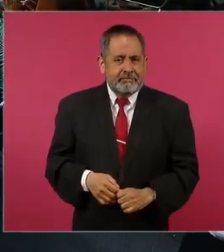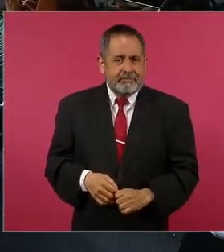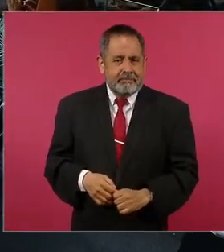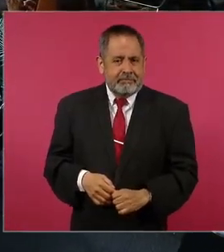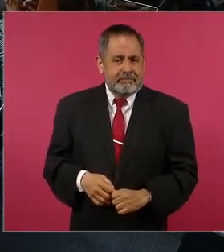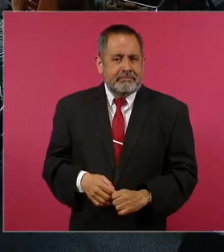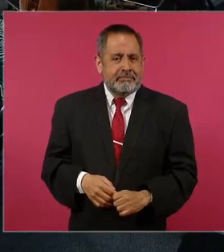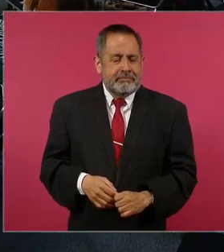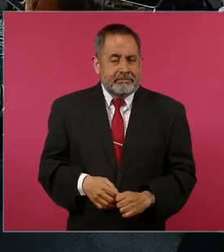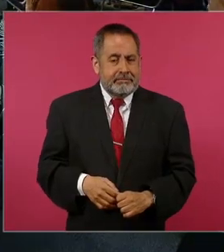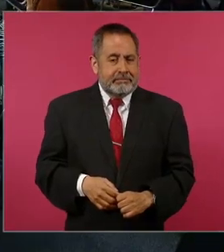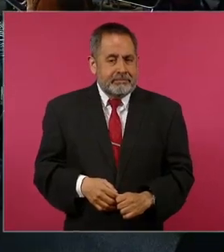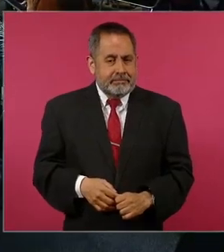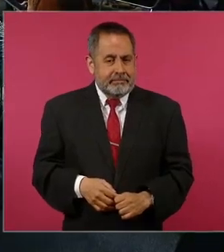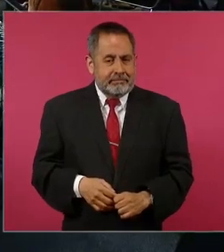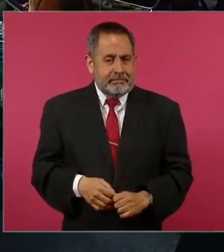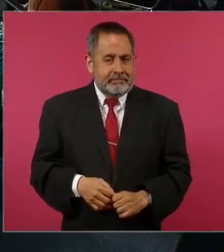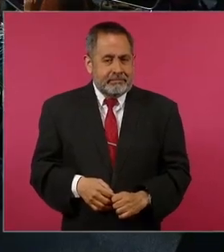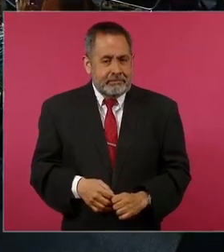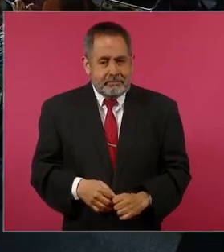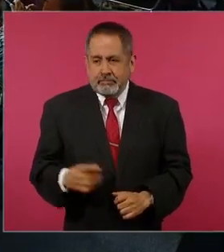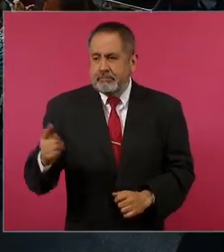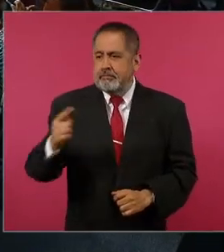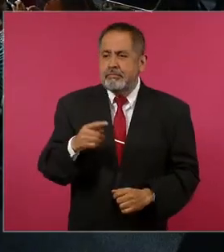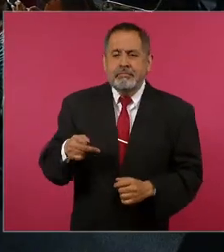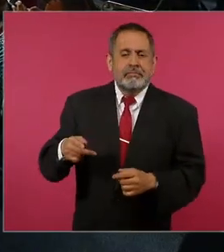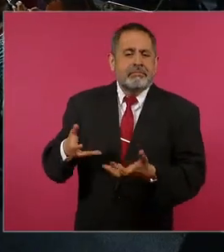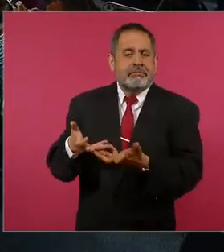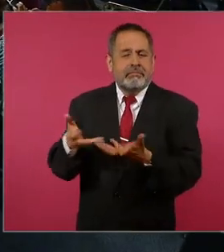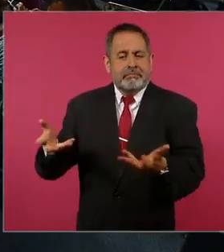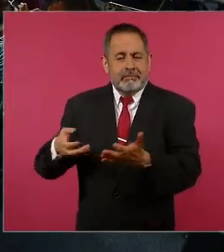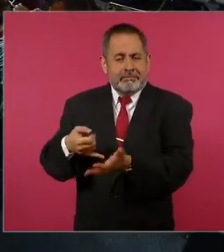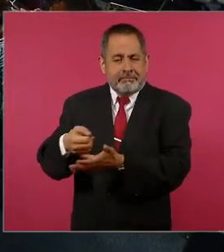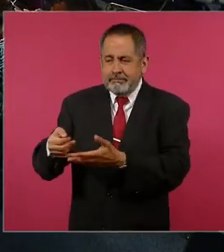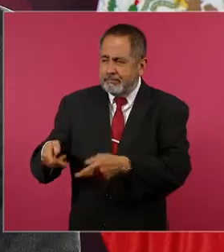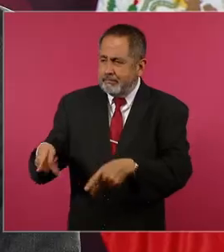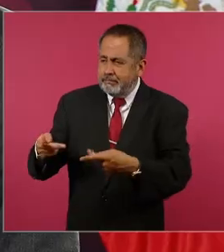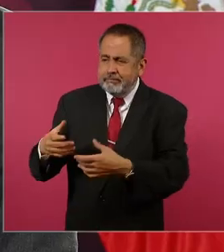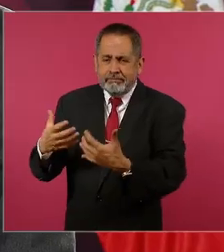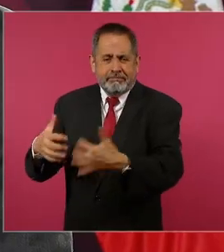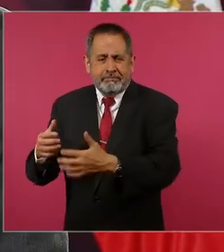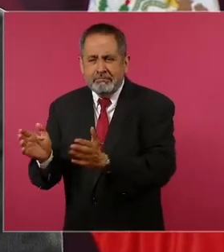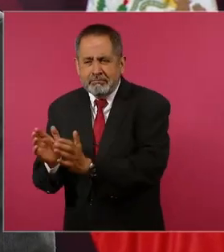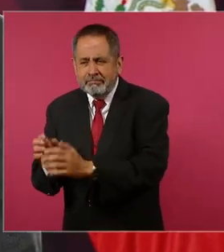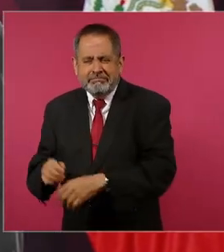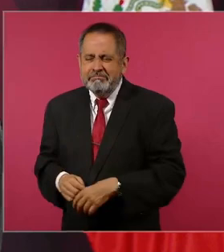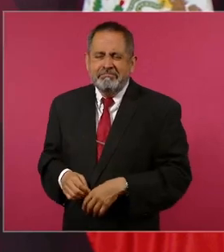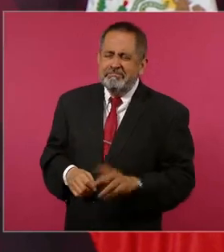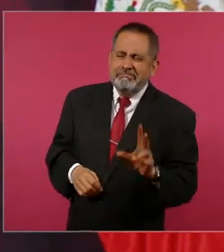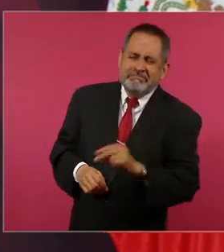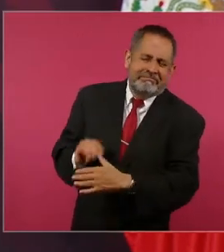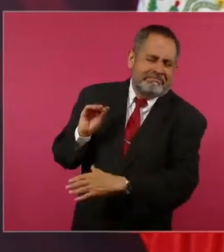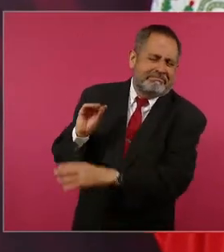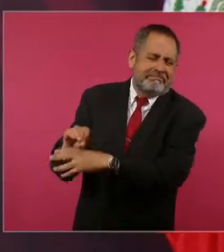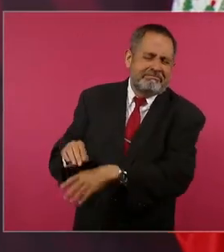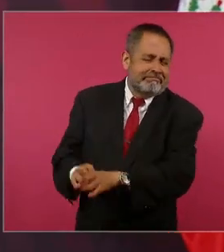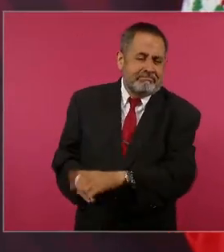a los pequeños productores. No, no, no, no.